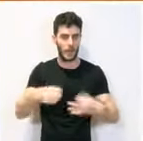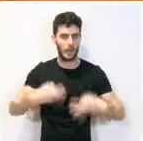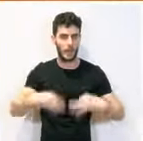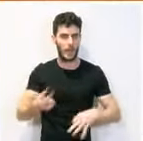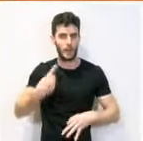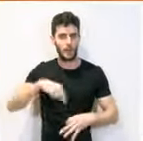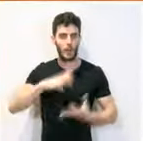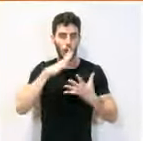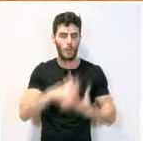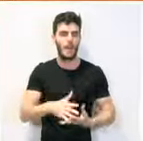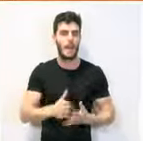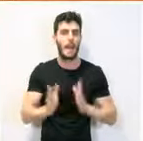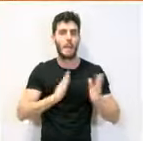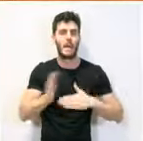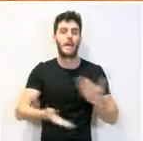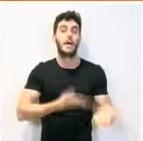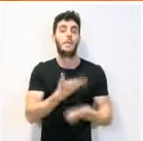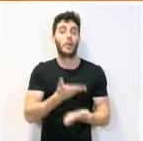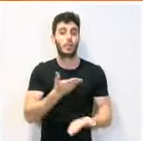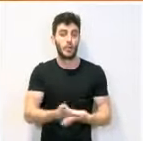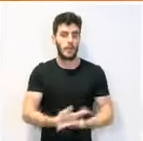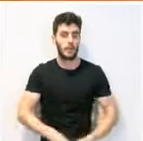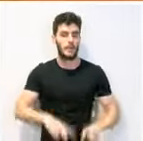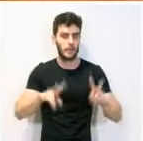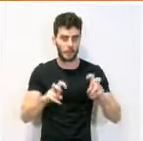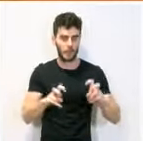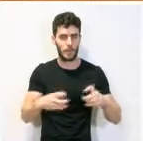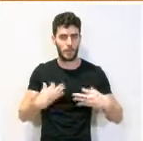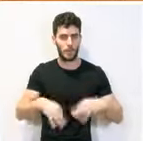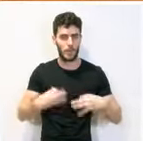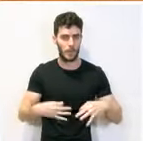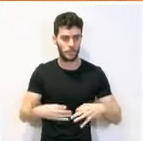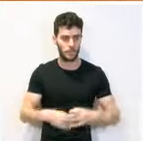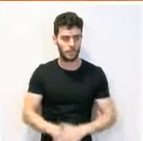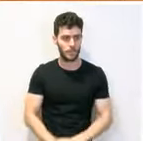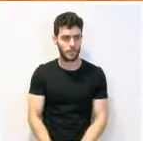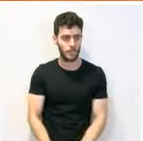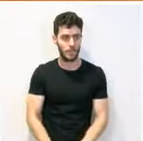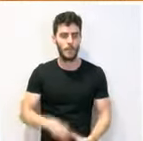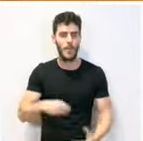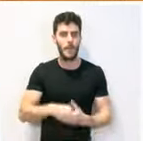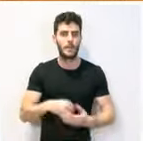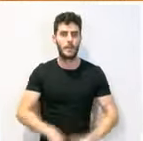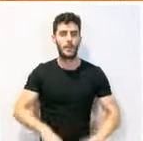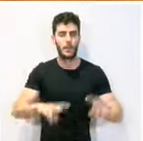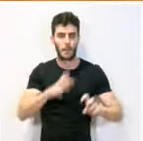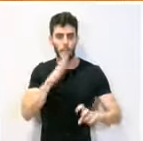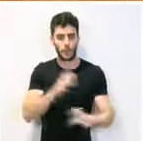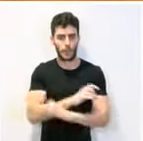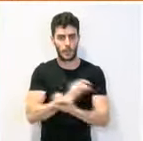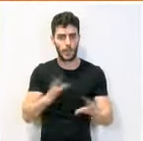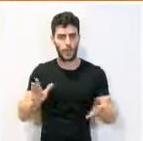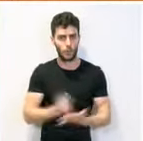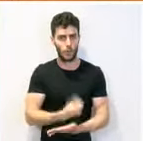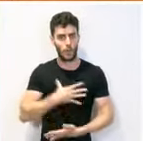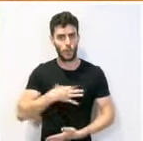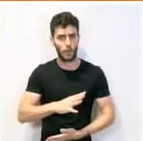Estamos en la parte propositiva del asunto. Es verdad que entra dentro de la cuestión, porque, claro, todo puede